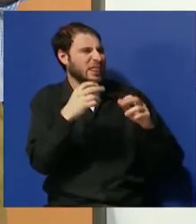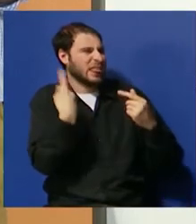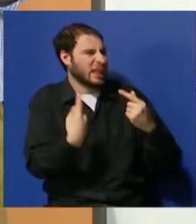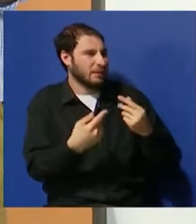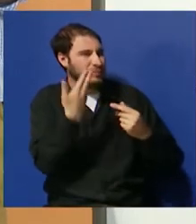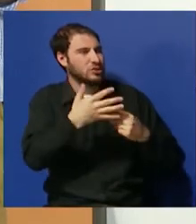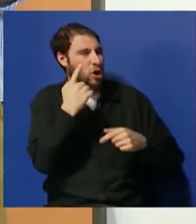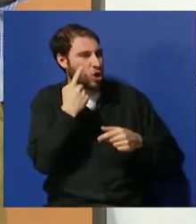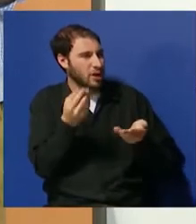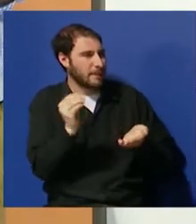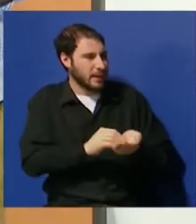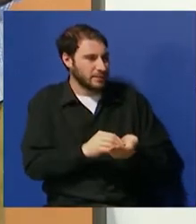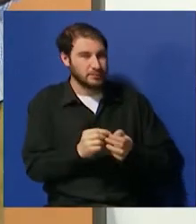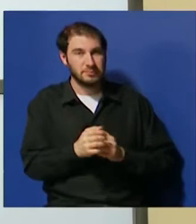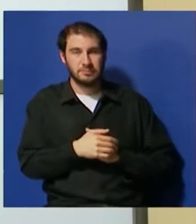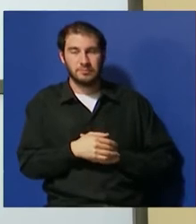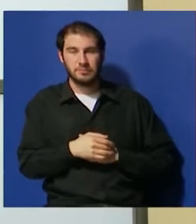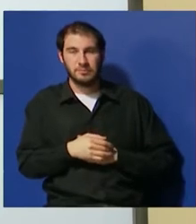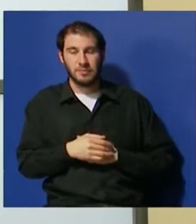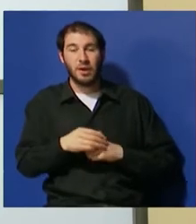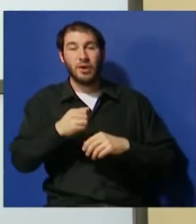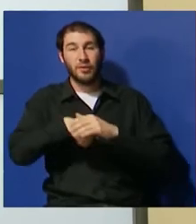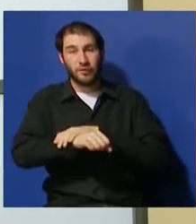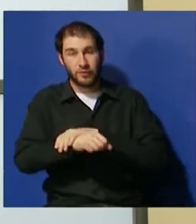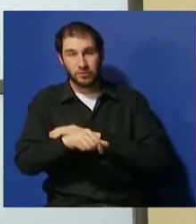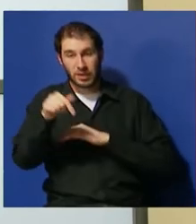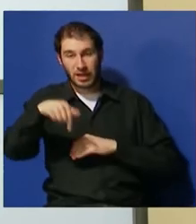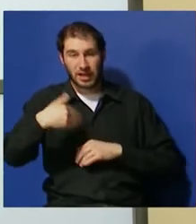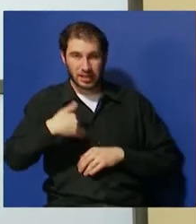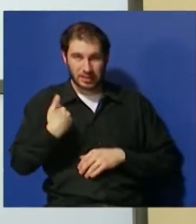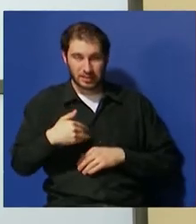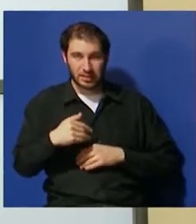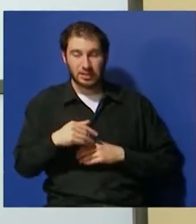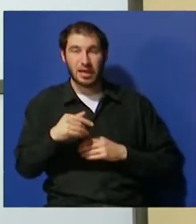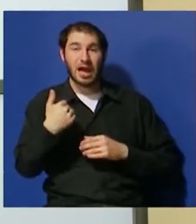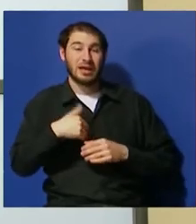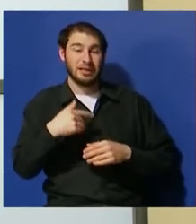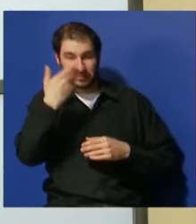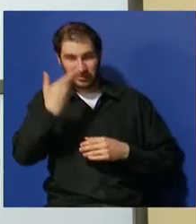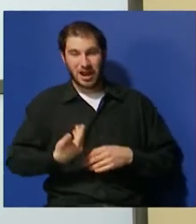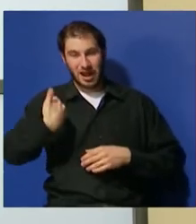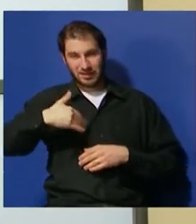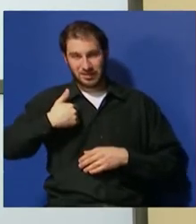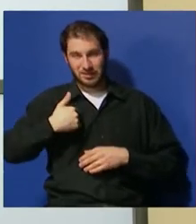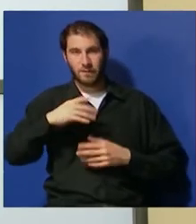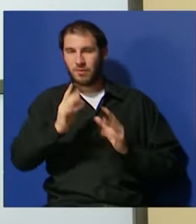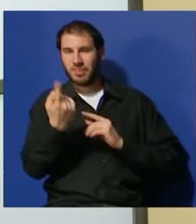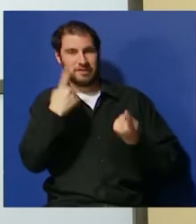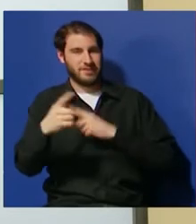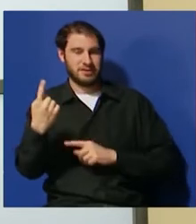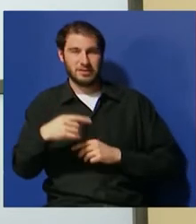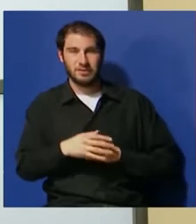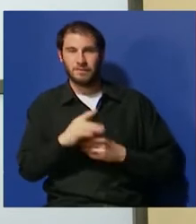que la gente conozca un poquito. Bueno, el fútbol acá en Argentina, sobre todo al argentino, le toca de mil maneras,